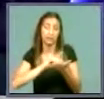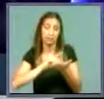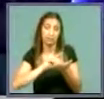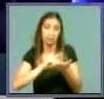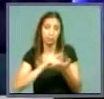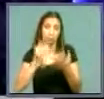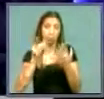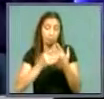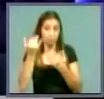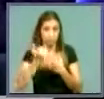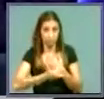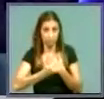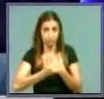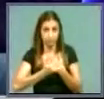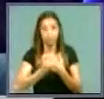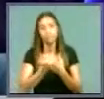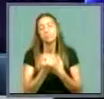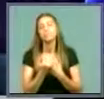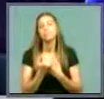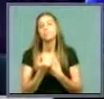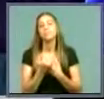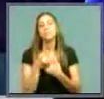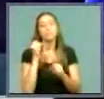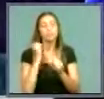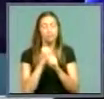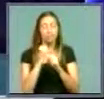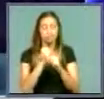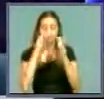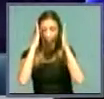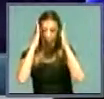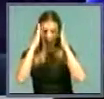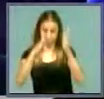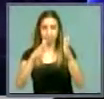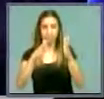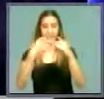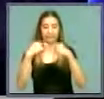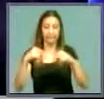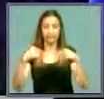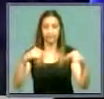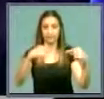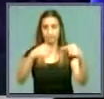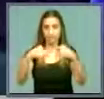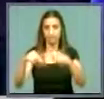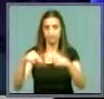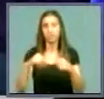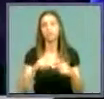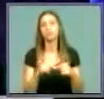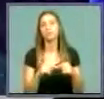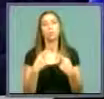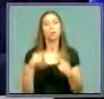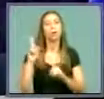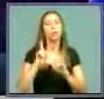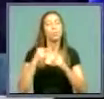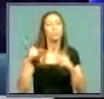tengo un compromiso que es esto de poder trabajar en ese ámbito plural en función de las buenas cosas